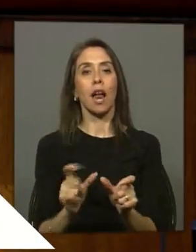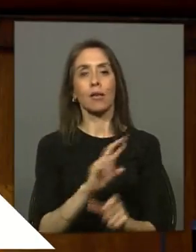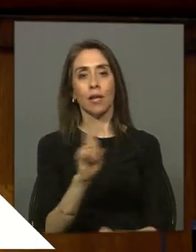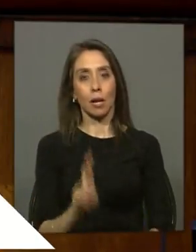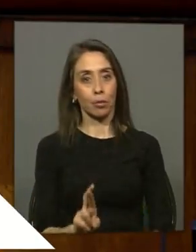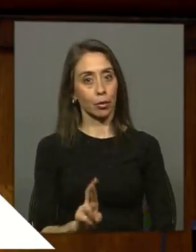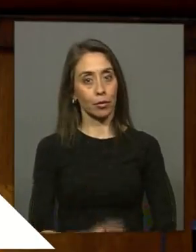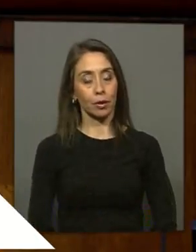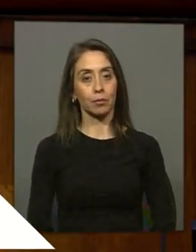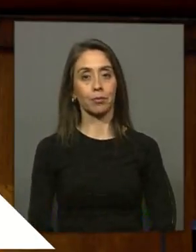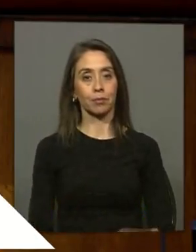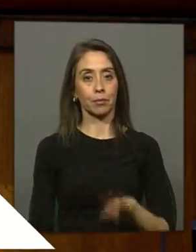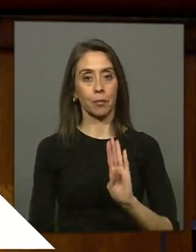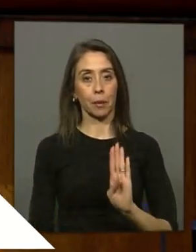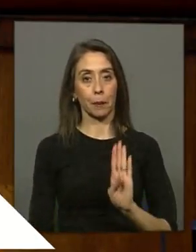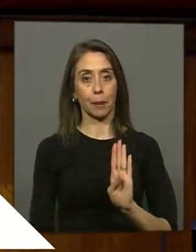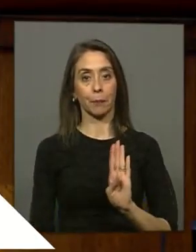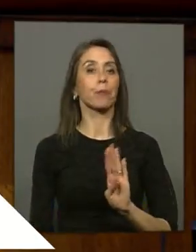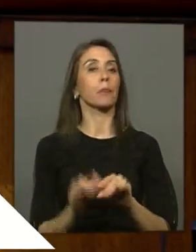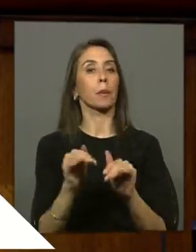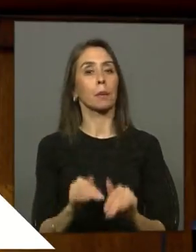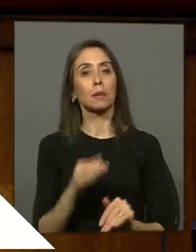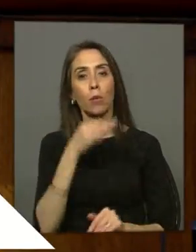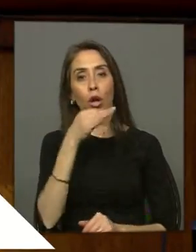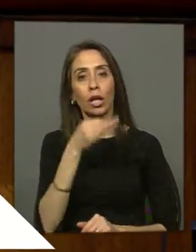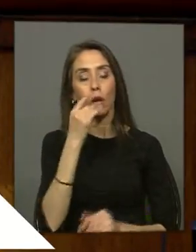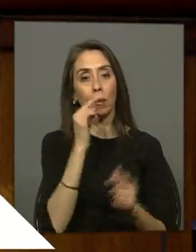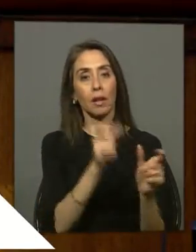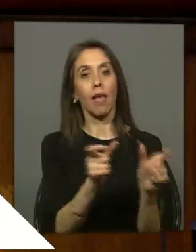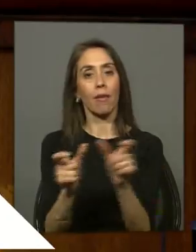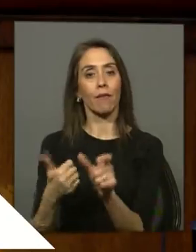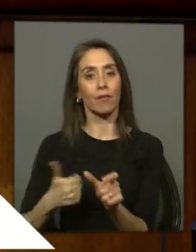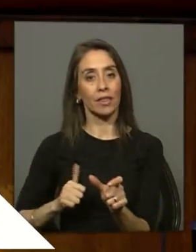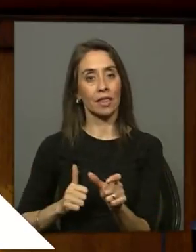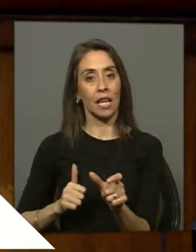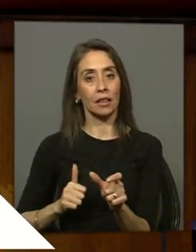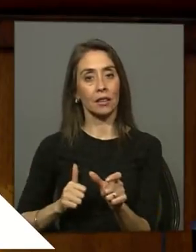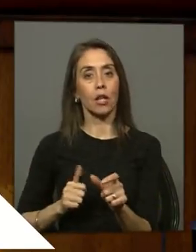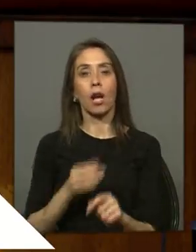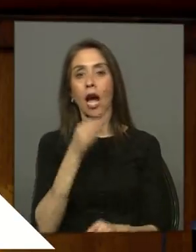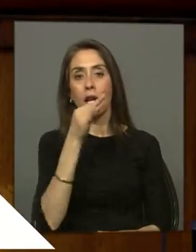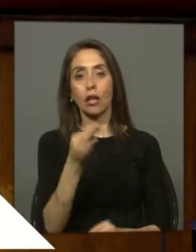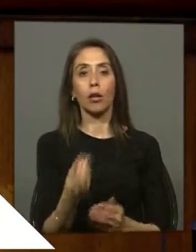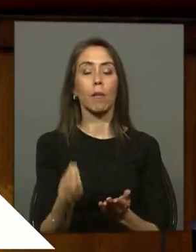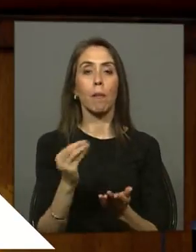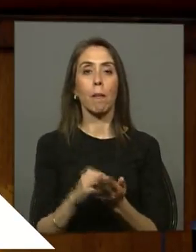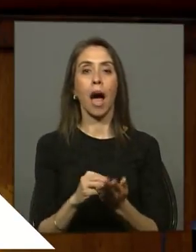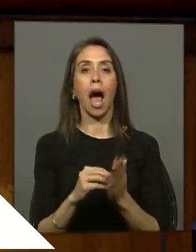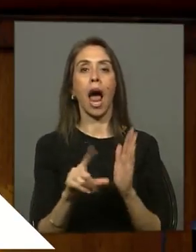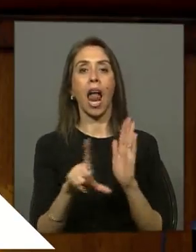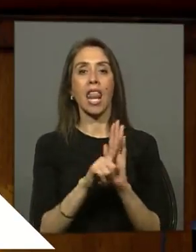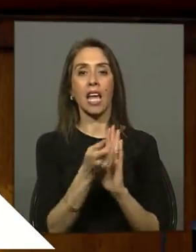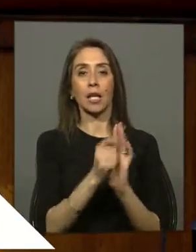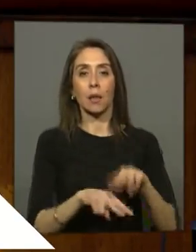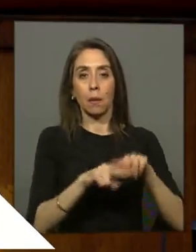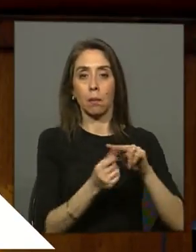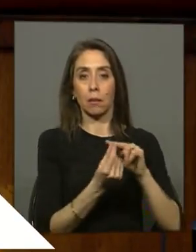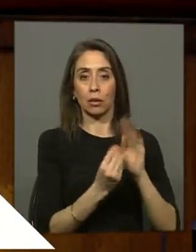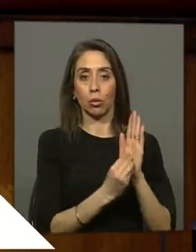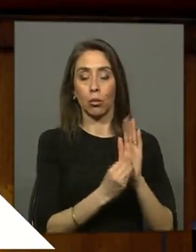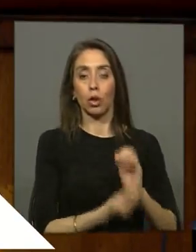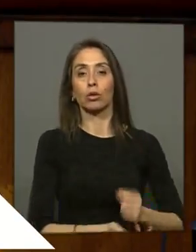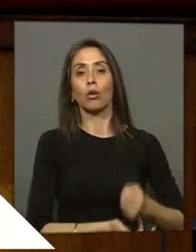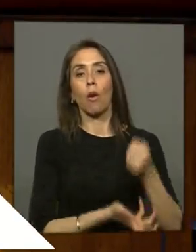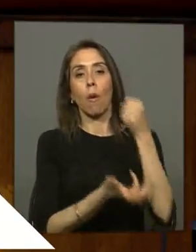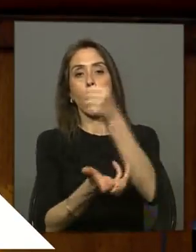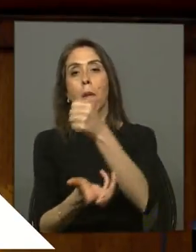Letra B y siguiendo con las recomendaciones en cuanto a fiscalización se recomienda aumentar en la ley de presupuestos los recursos destinados a capacidades